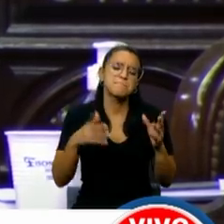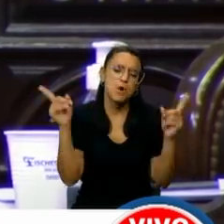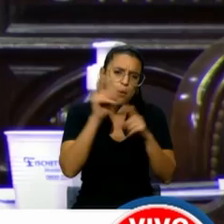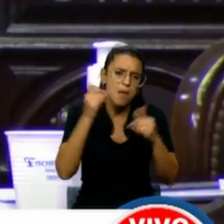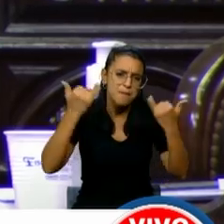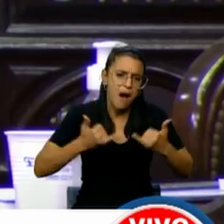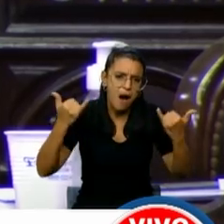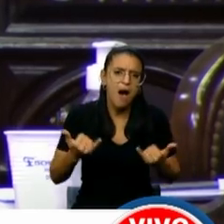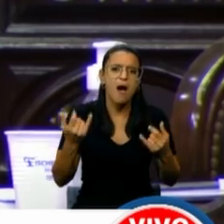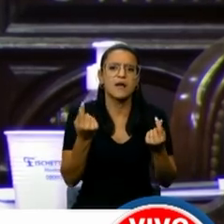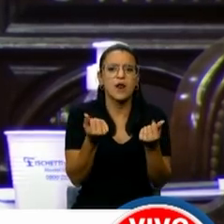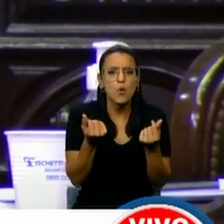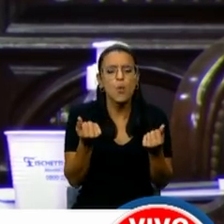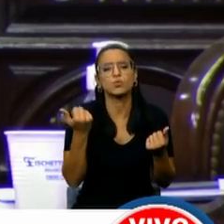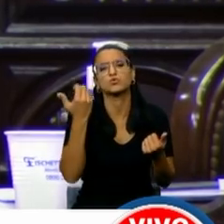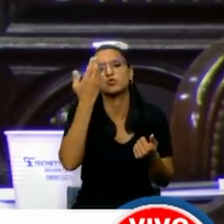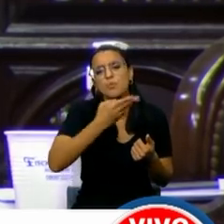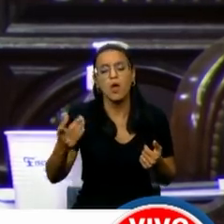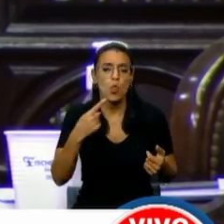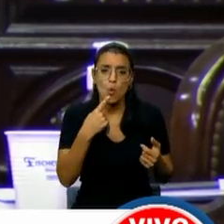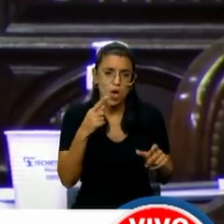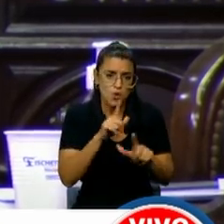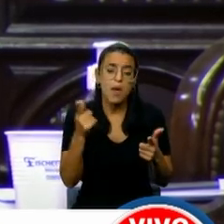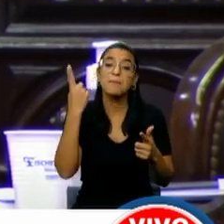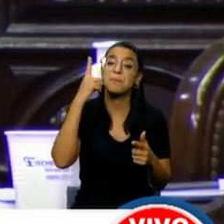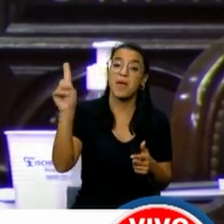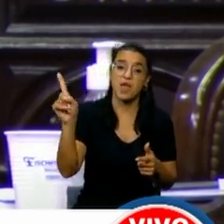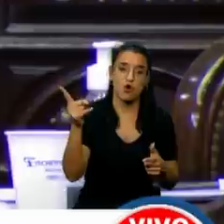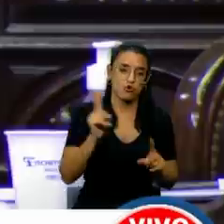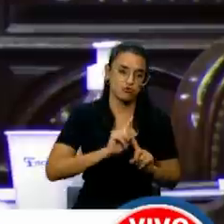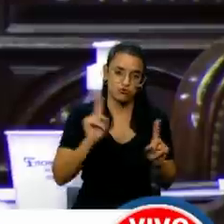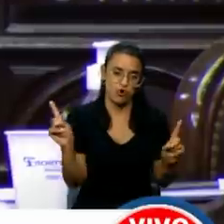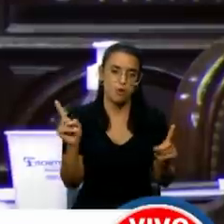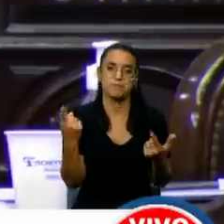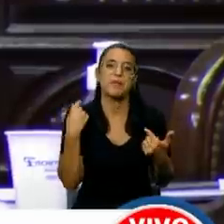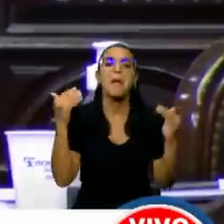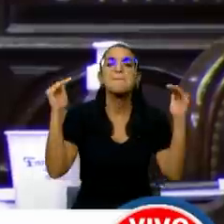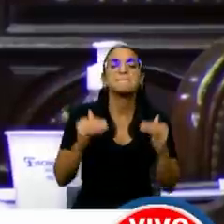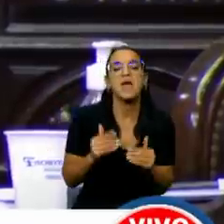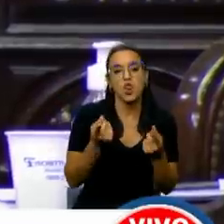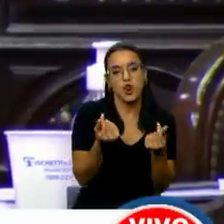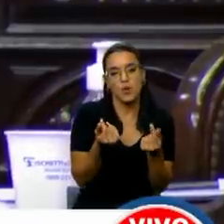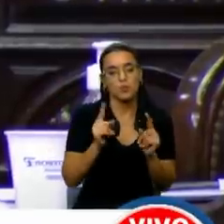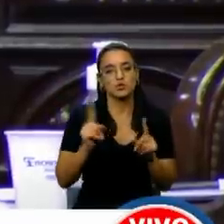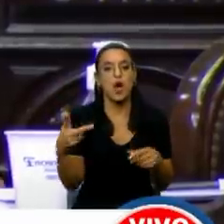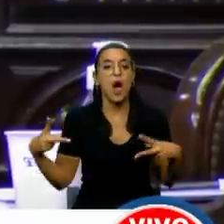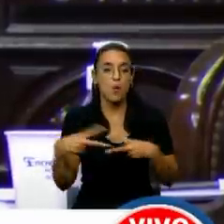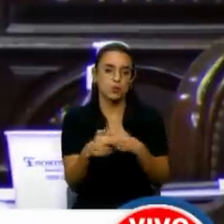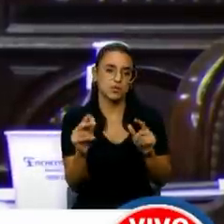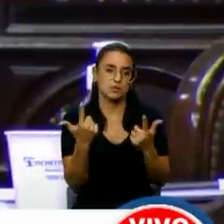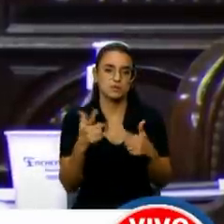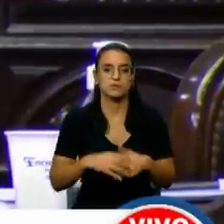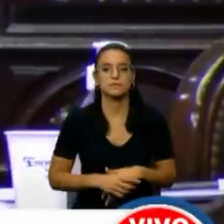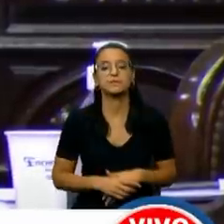de recursos humanos no tengo dudas pero no hubo una disminución de recursos no hubo una justa